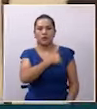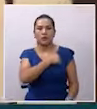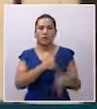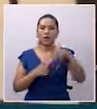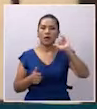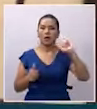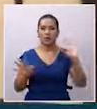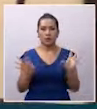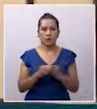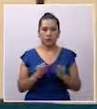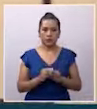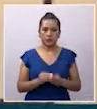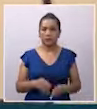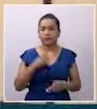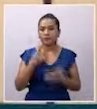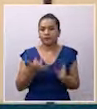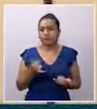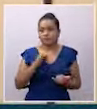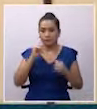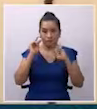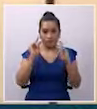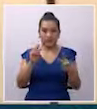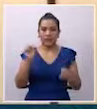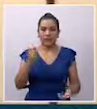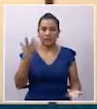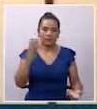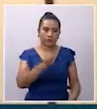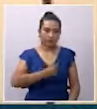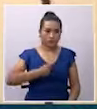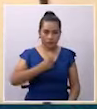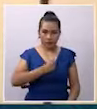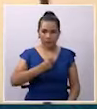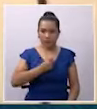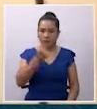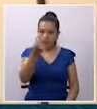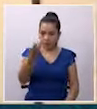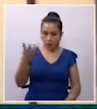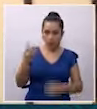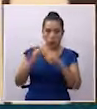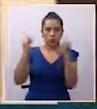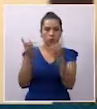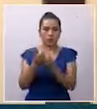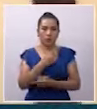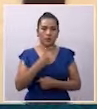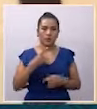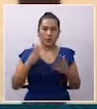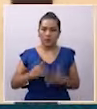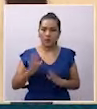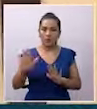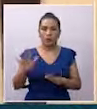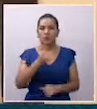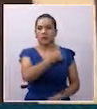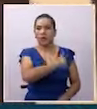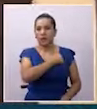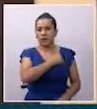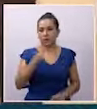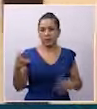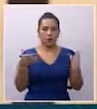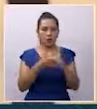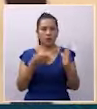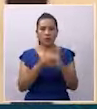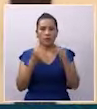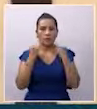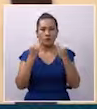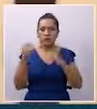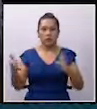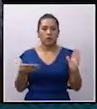Bueno, yo debo lamentar que han habido un grupo de diputados que han actuado en contra de nuestra población, en contra